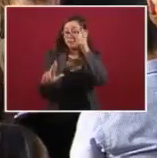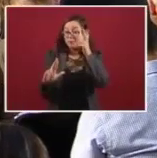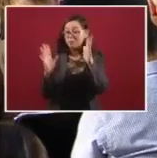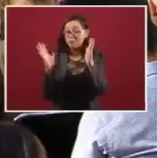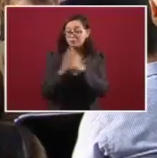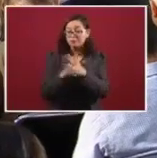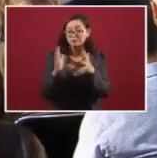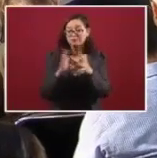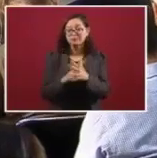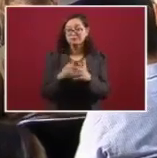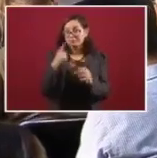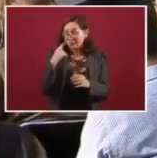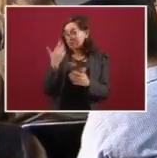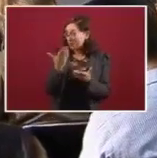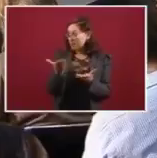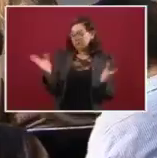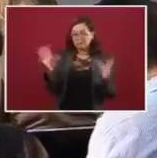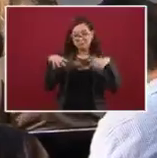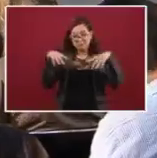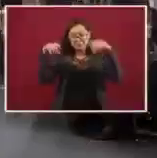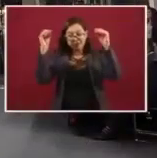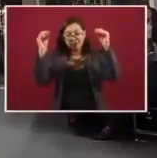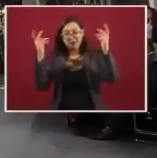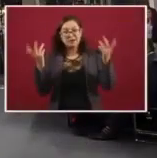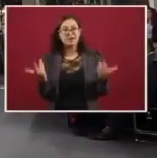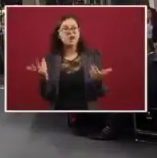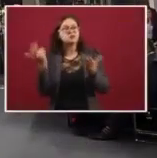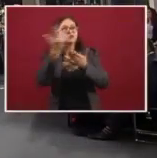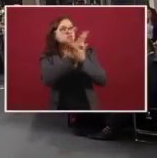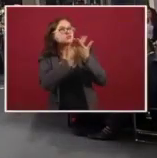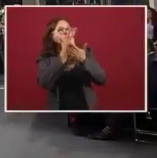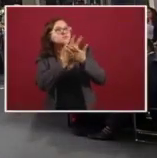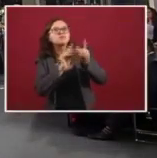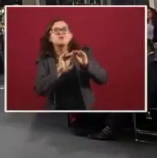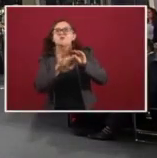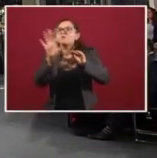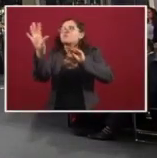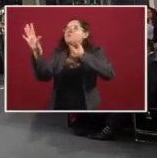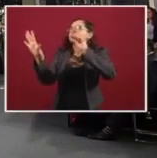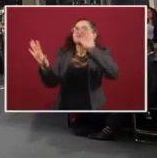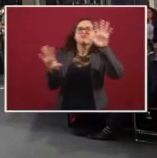pues miren aquí el palacio, el muralismo, ¿de dónde surge?